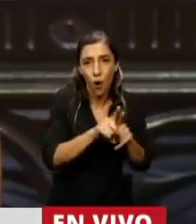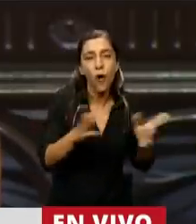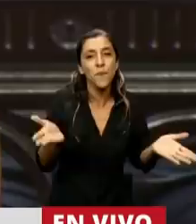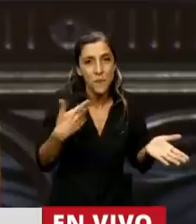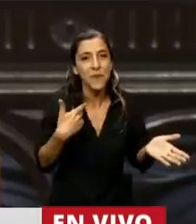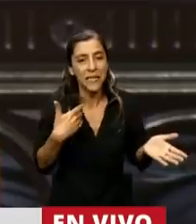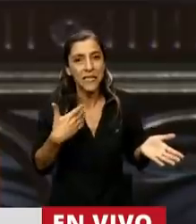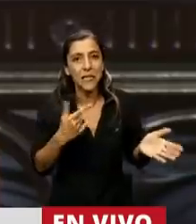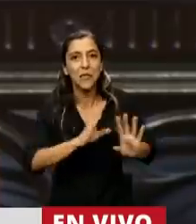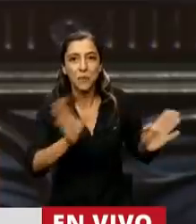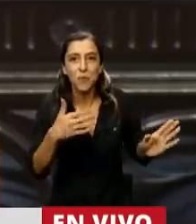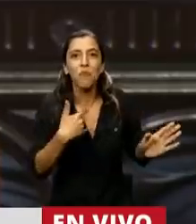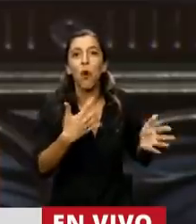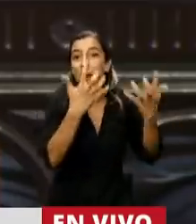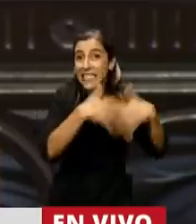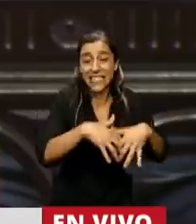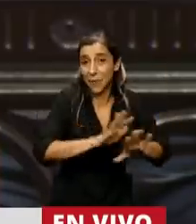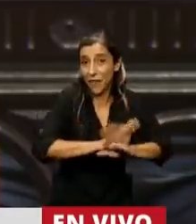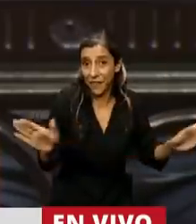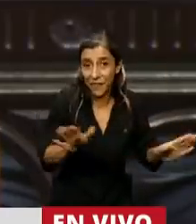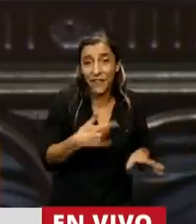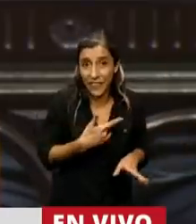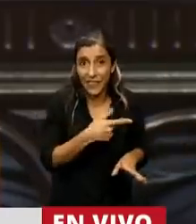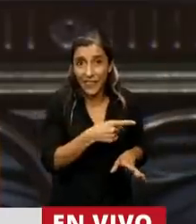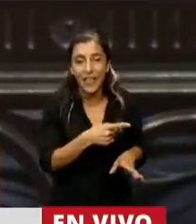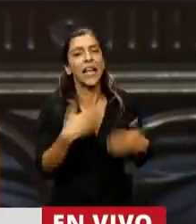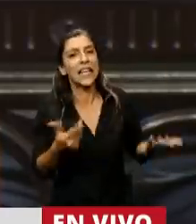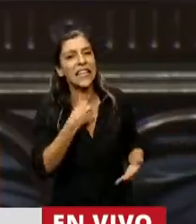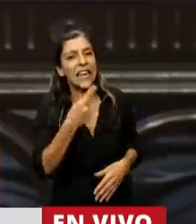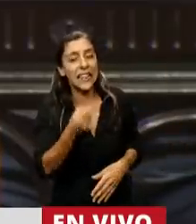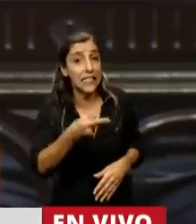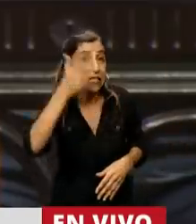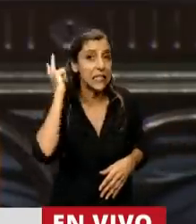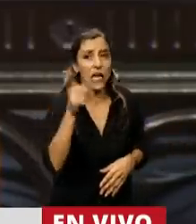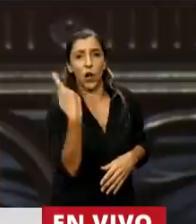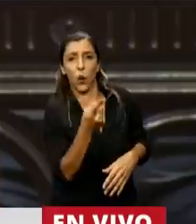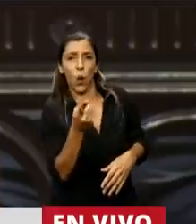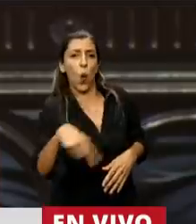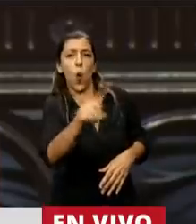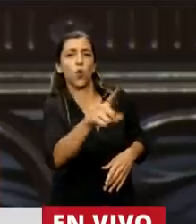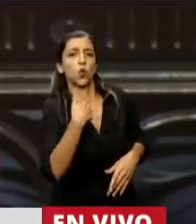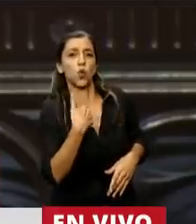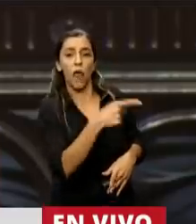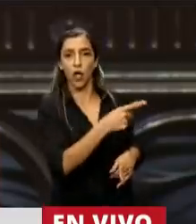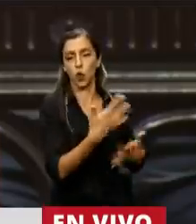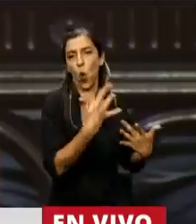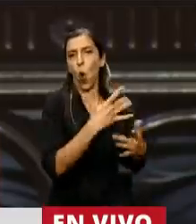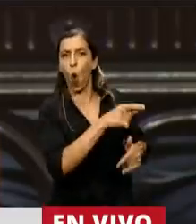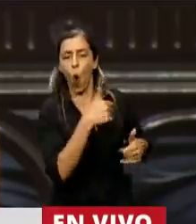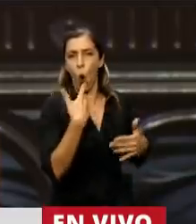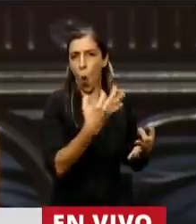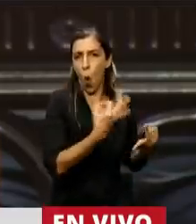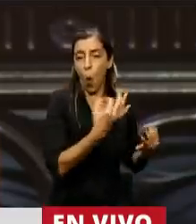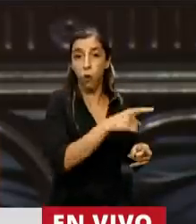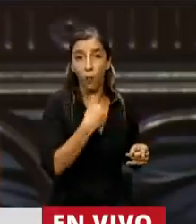esto implica que las chilenas y los chilenos de ese modelo que tanto en elogiado han retirado hasta el día de la fecha